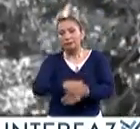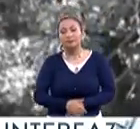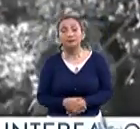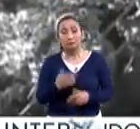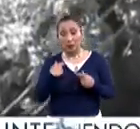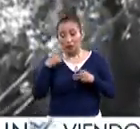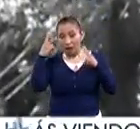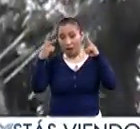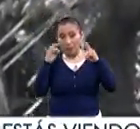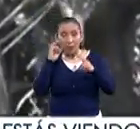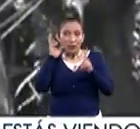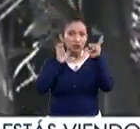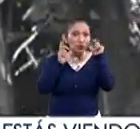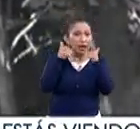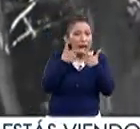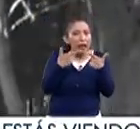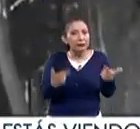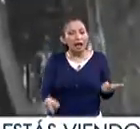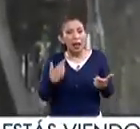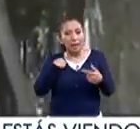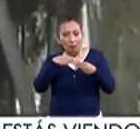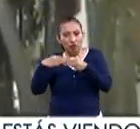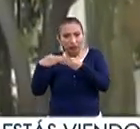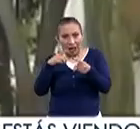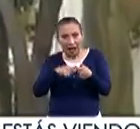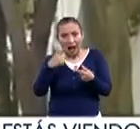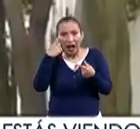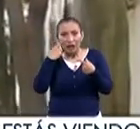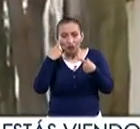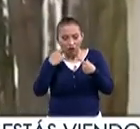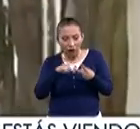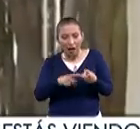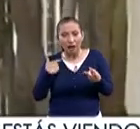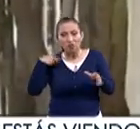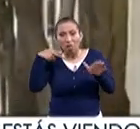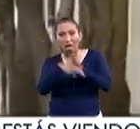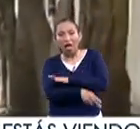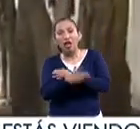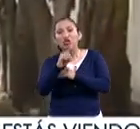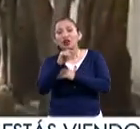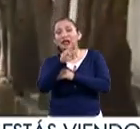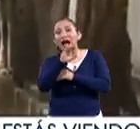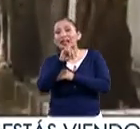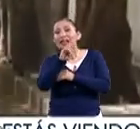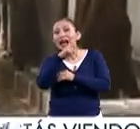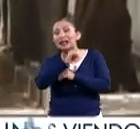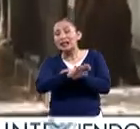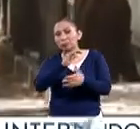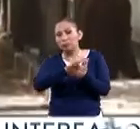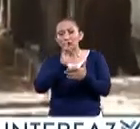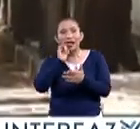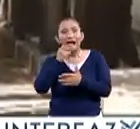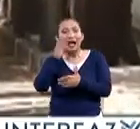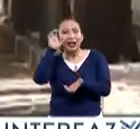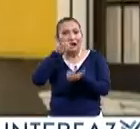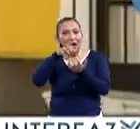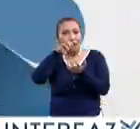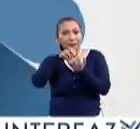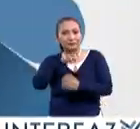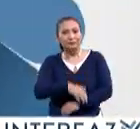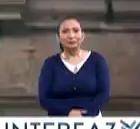Los visitantes podrán escuchar la leyenda de la muñeca, la Llorona y el asesinato de Doña Catalina, esposa de Hernán